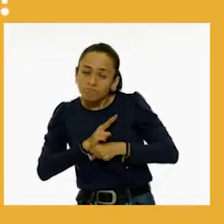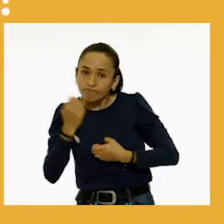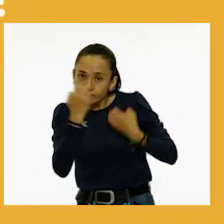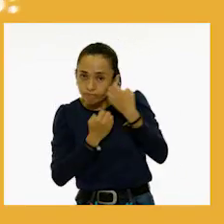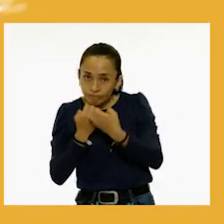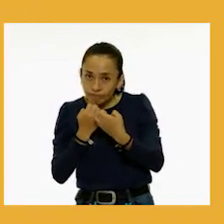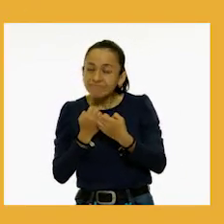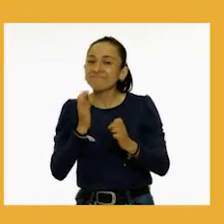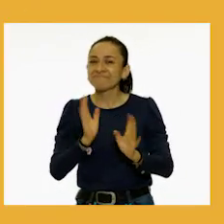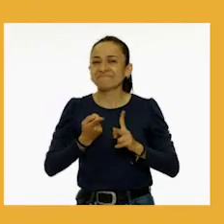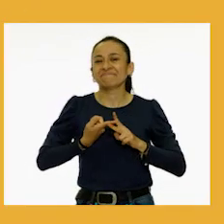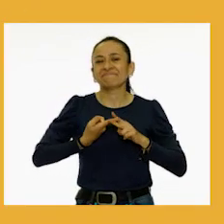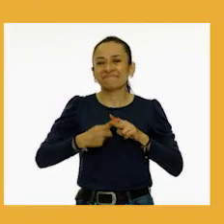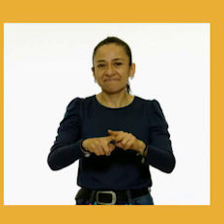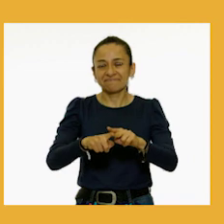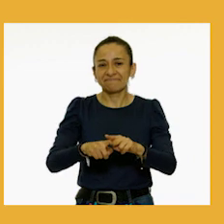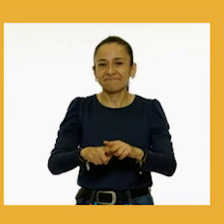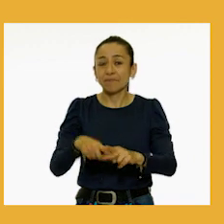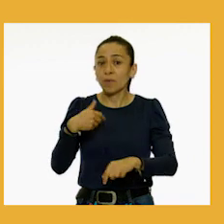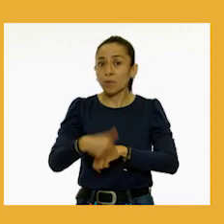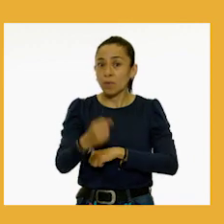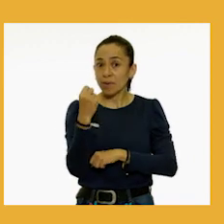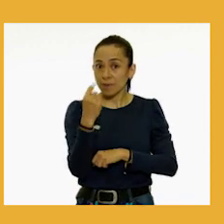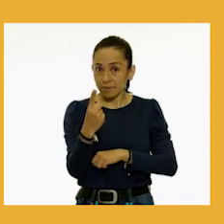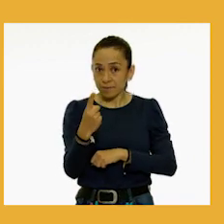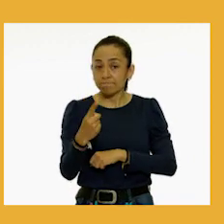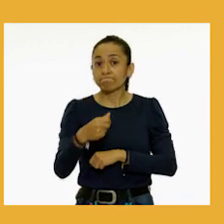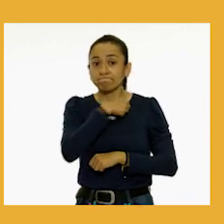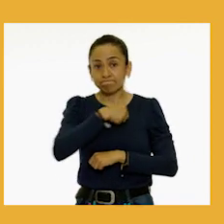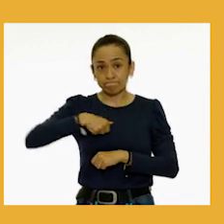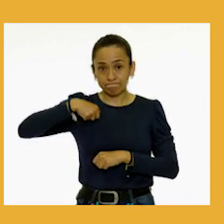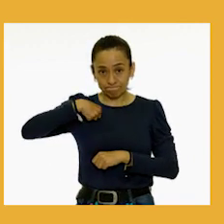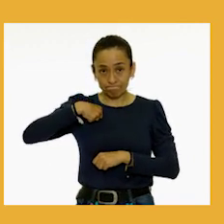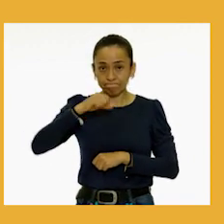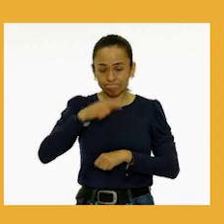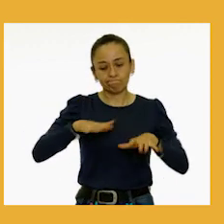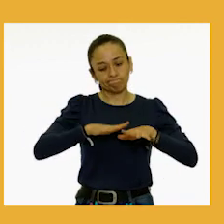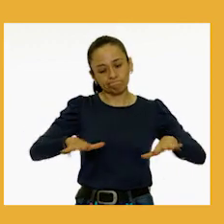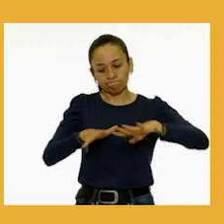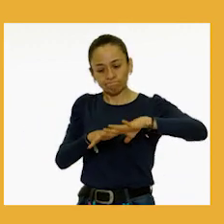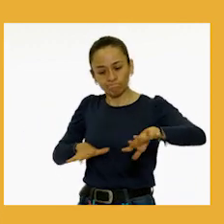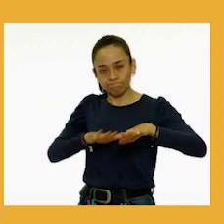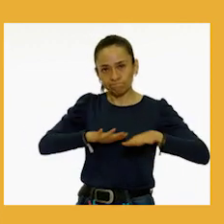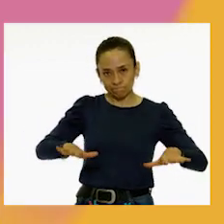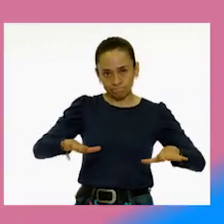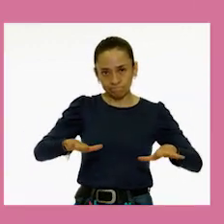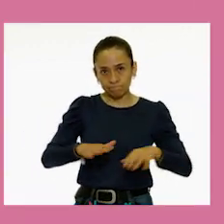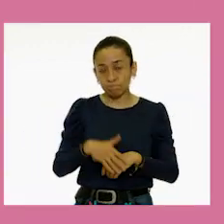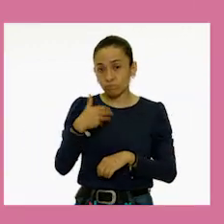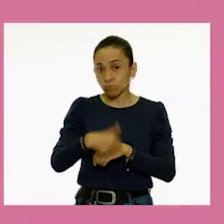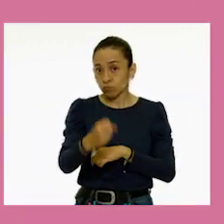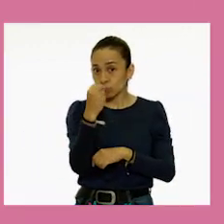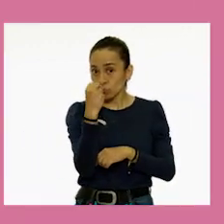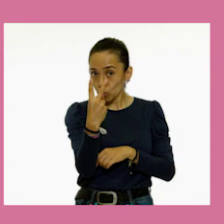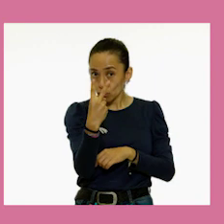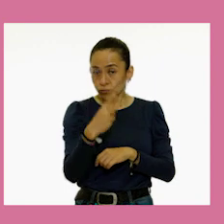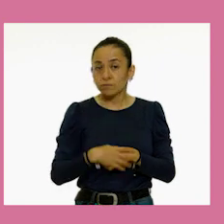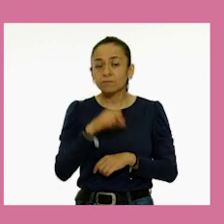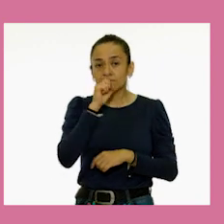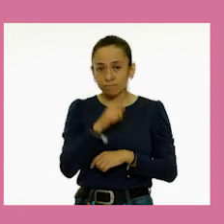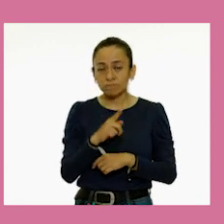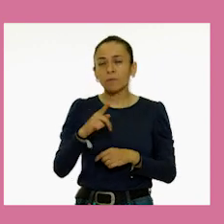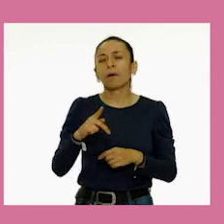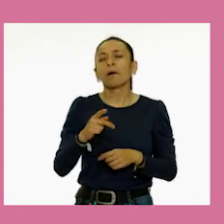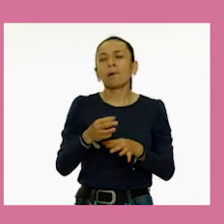¡Empecemos! 1. Estira la playera a lo largo y a lo ancho. 2. Marca con